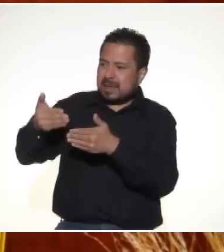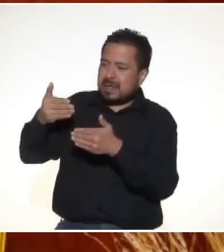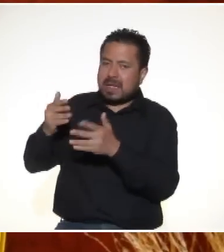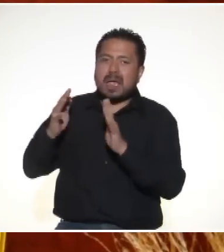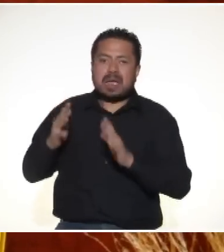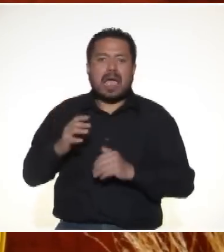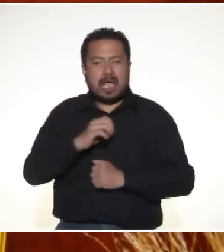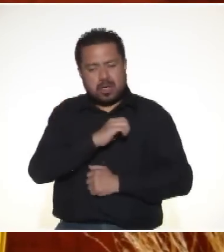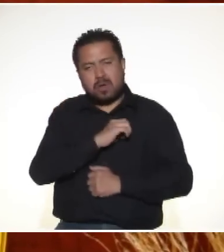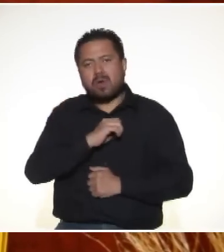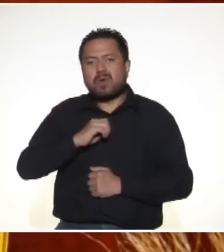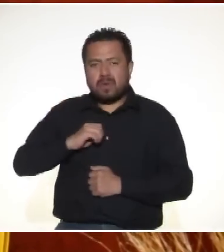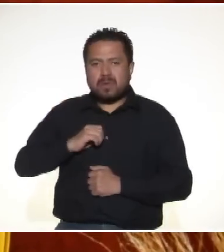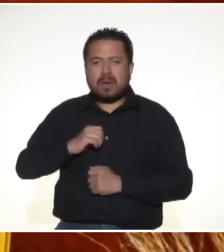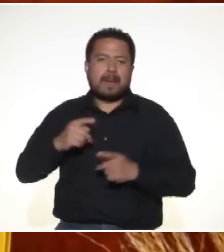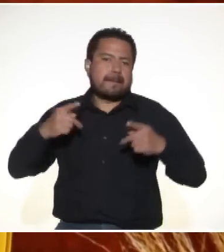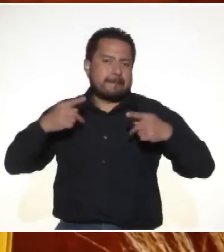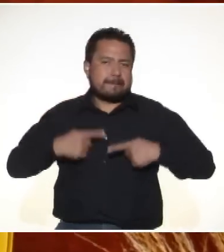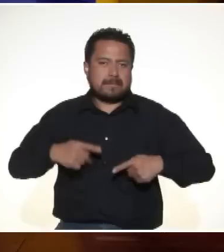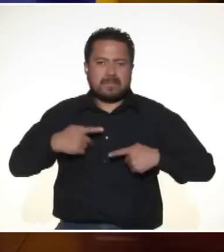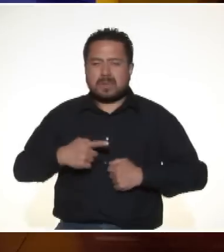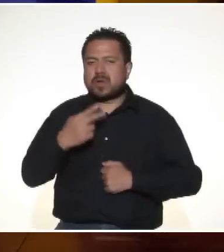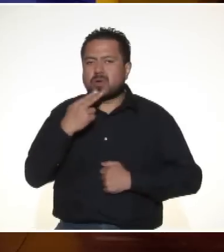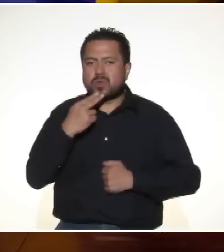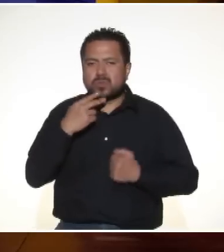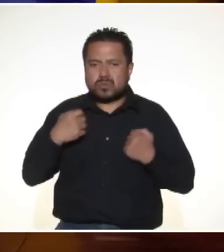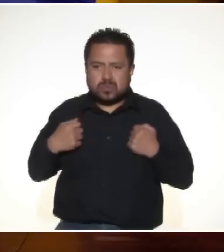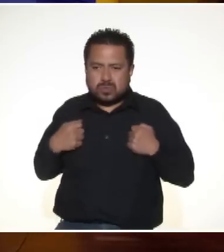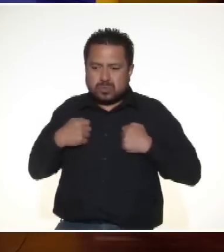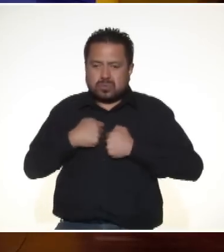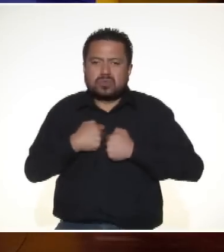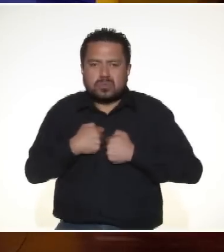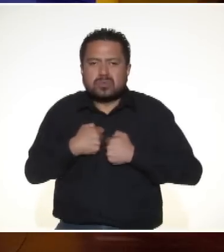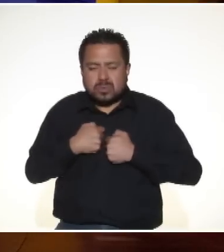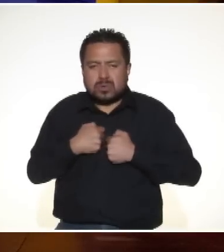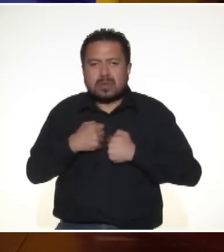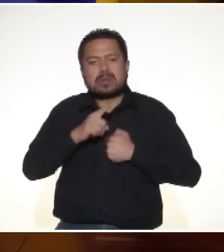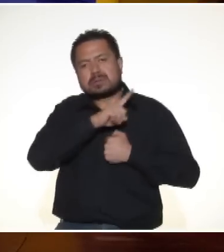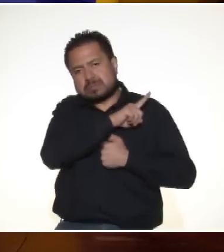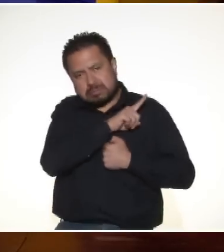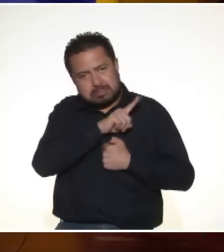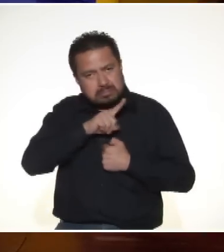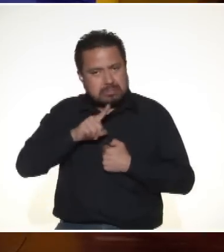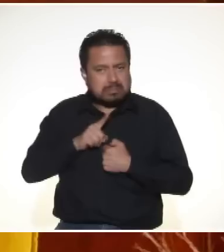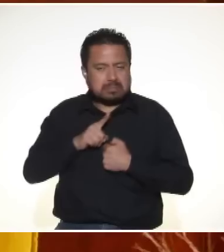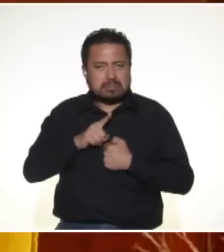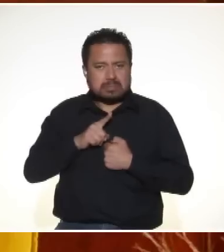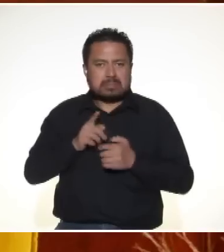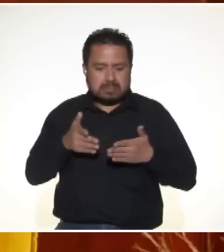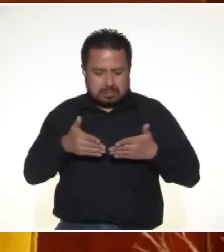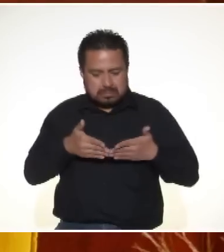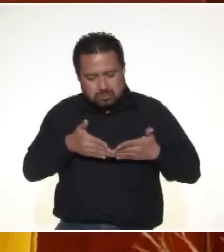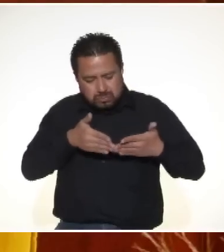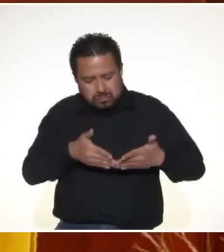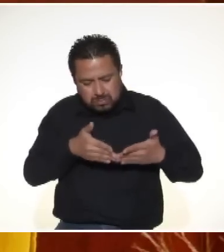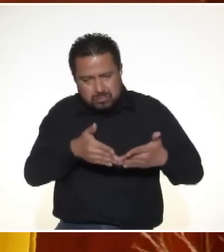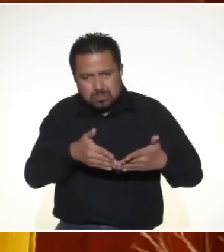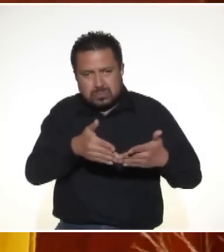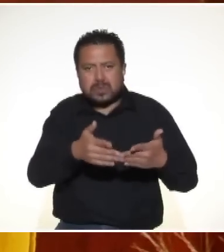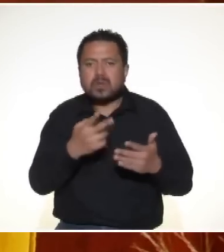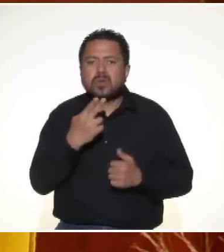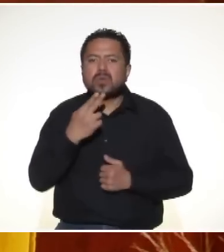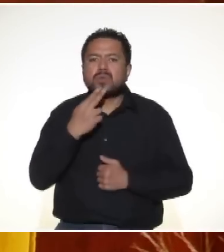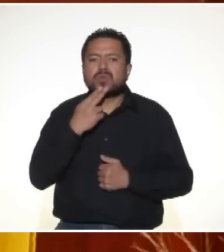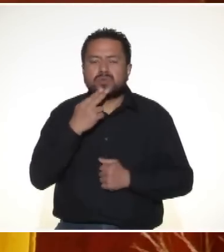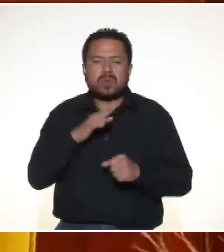es obligatorio que los tripulantes usen chaleco. Entonces debe de estar disponible en la embarcación el uso